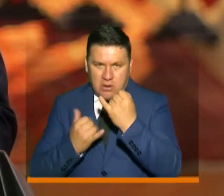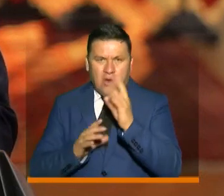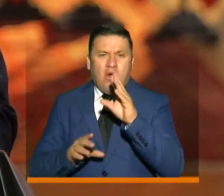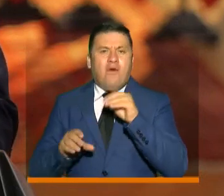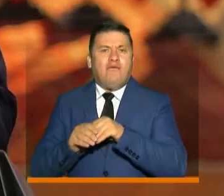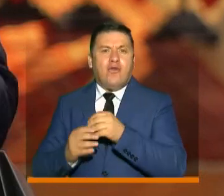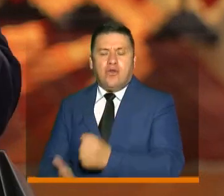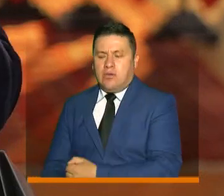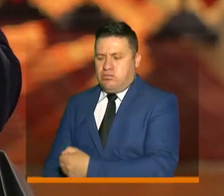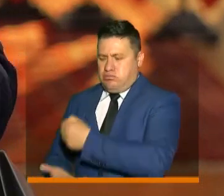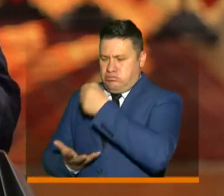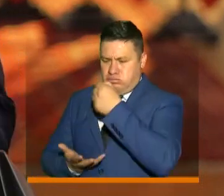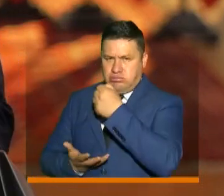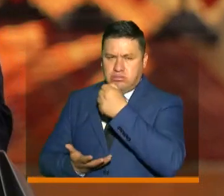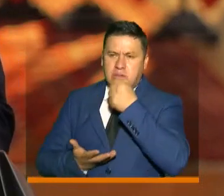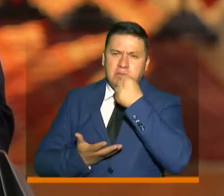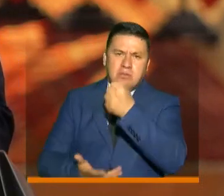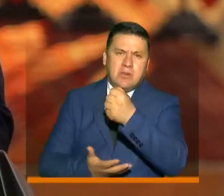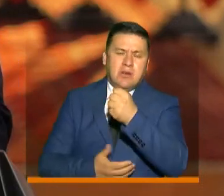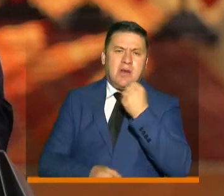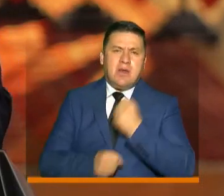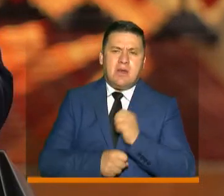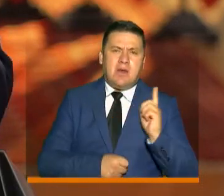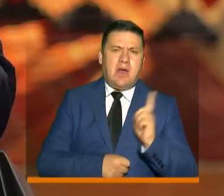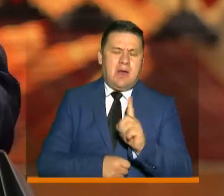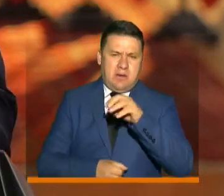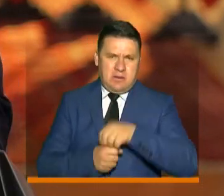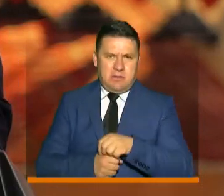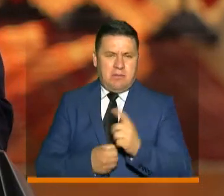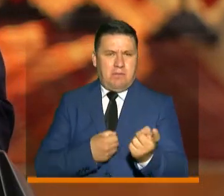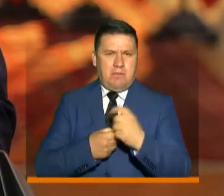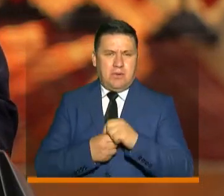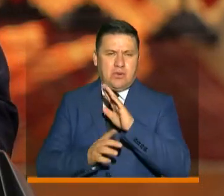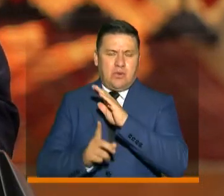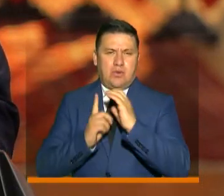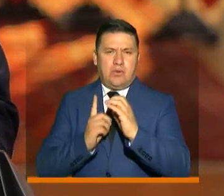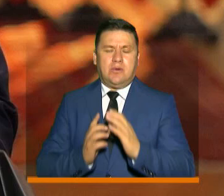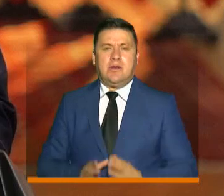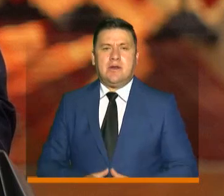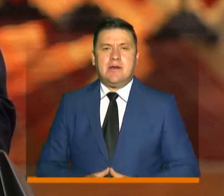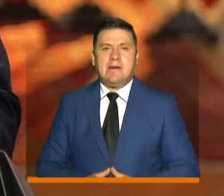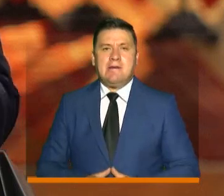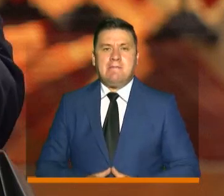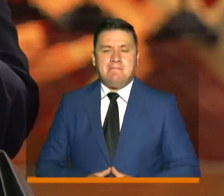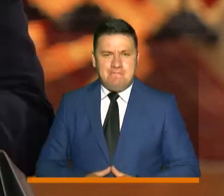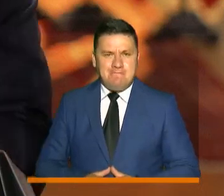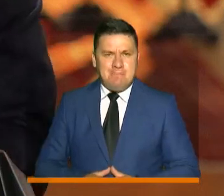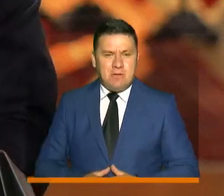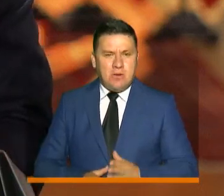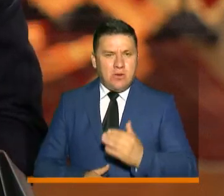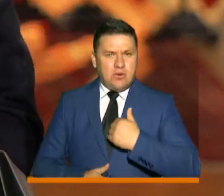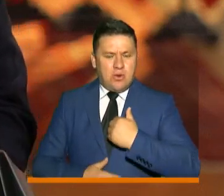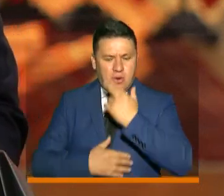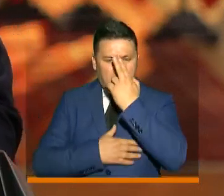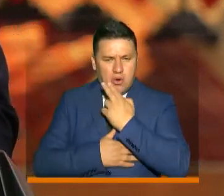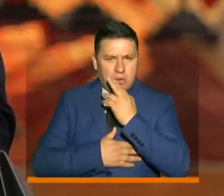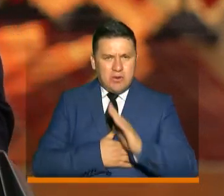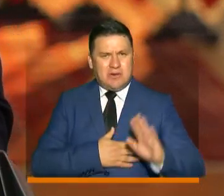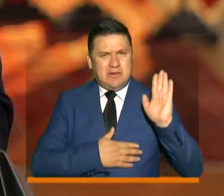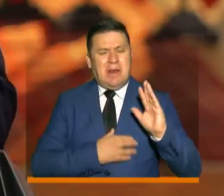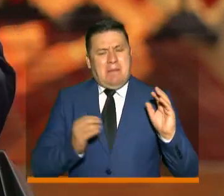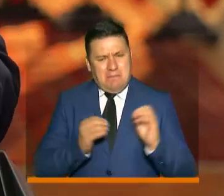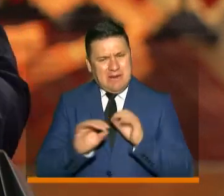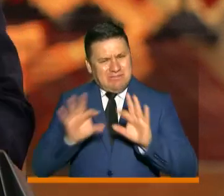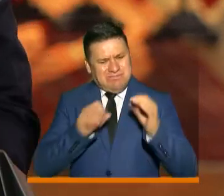fondo especializado para inversión en los puestos de trabajo vinculados en la cultura a este compromiso con el empleo